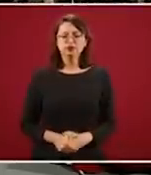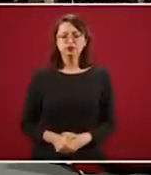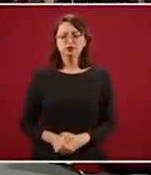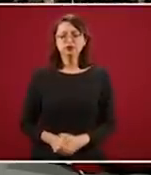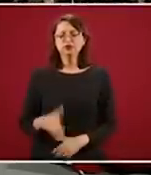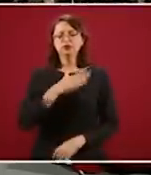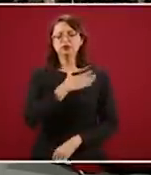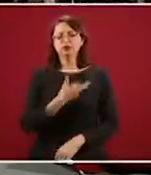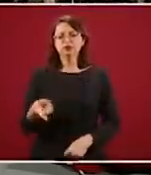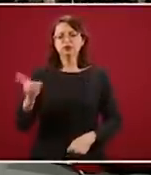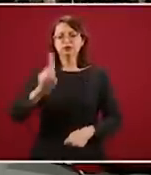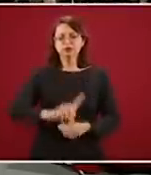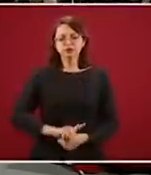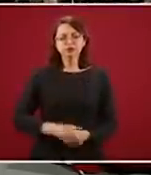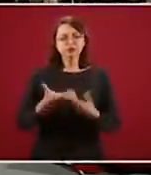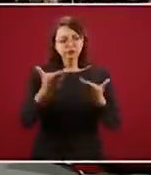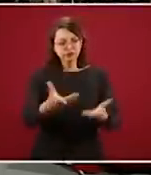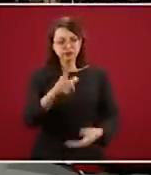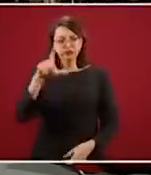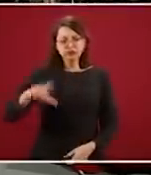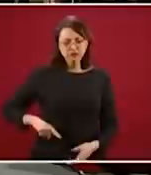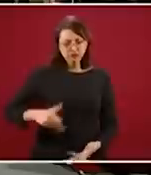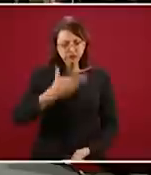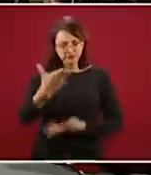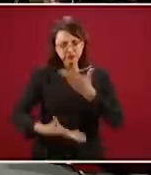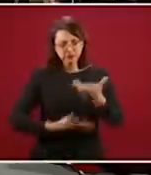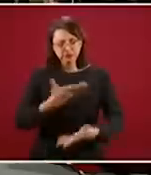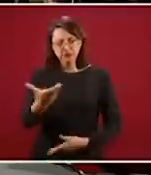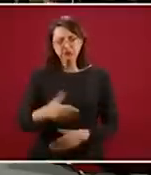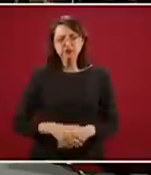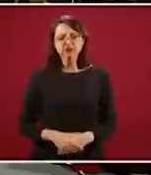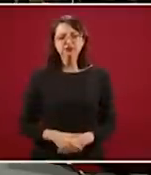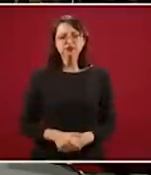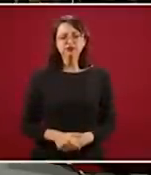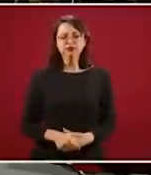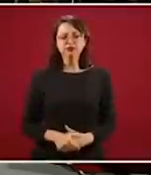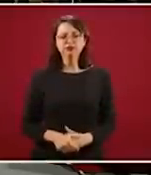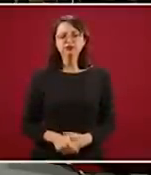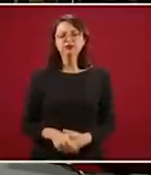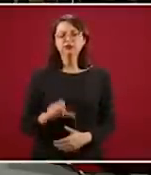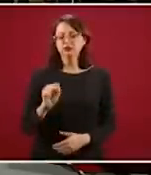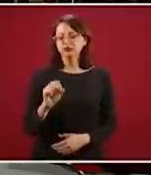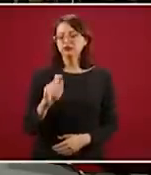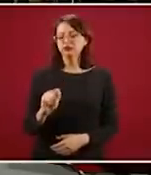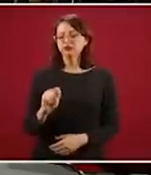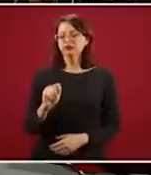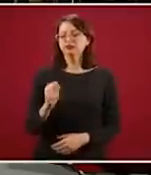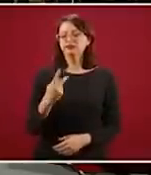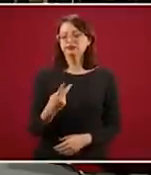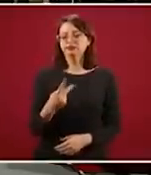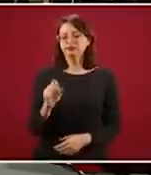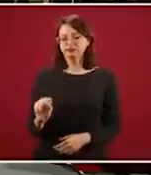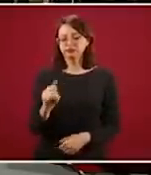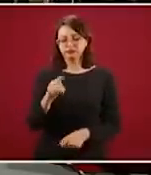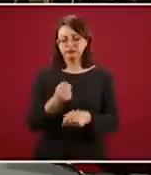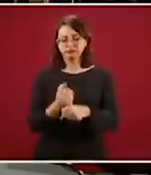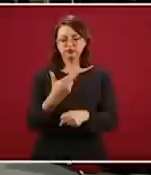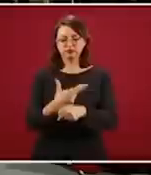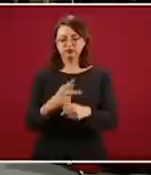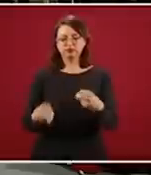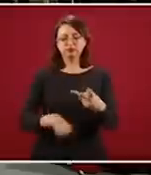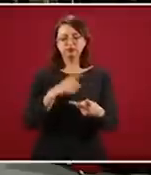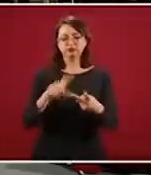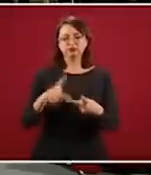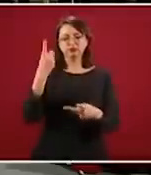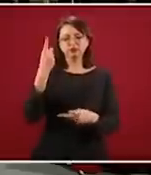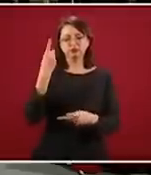Presidente, buenos días. Funcionarios del gabinete, buenos días. Una pregunta para la secretaria del Trabajo, otra para el director